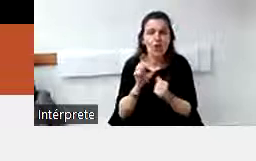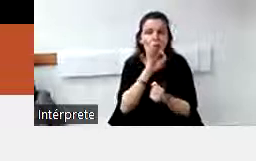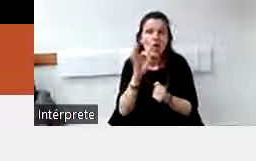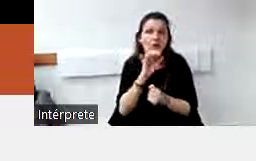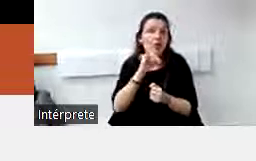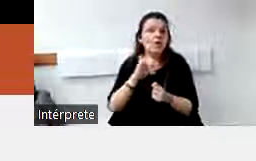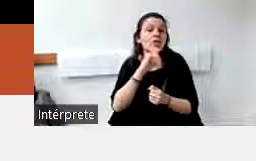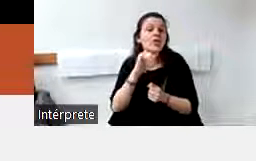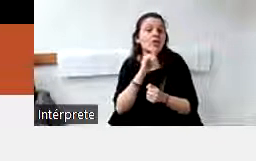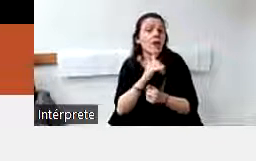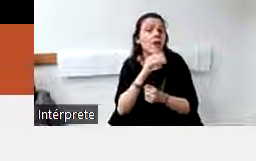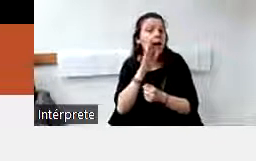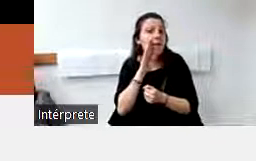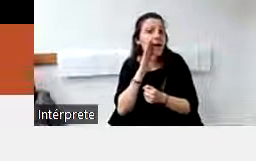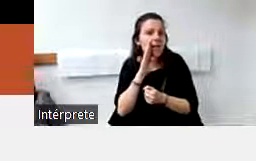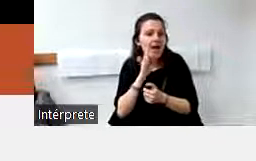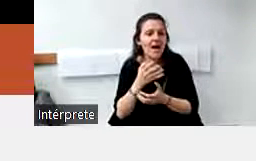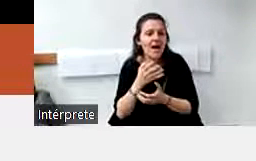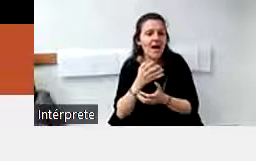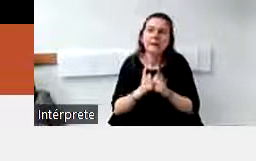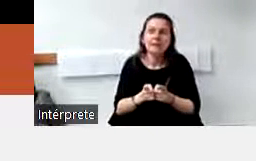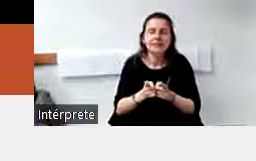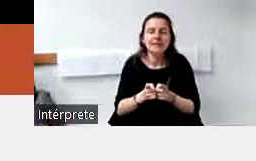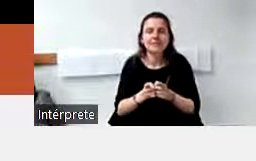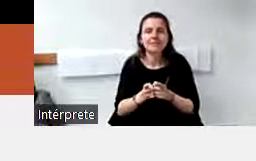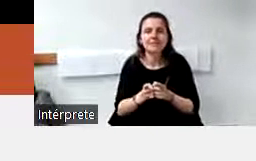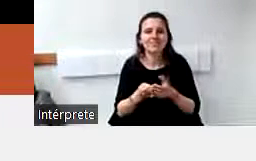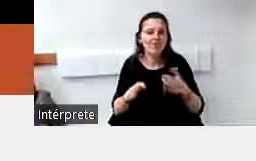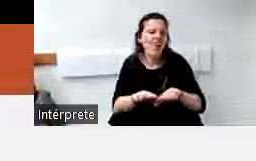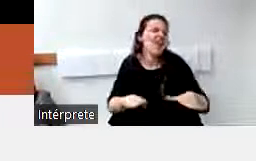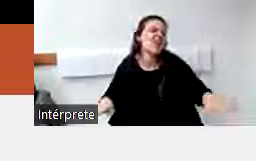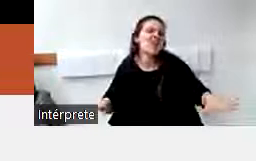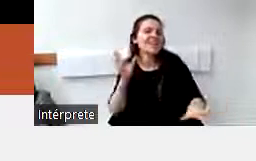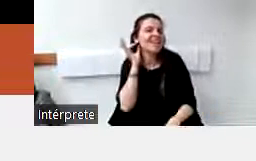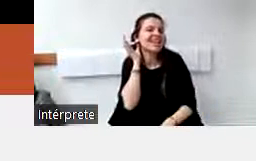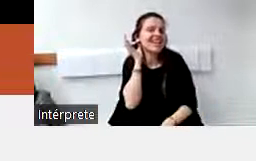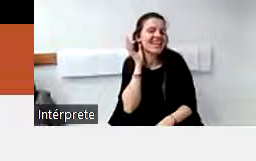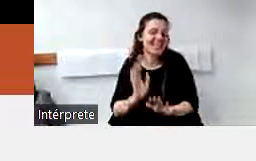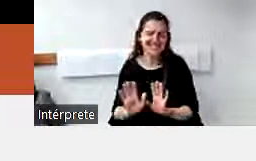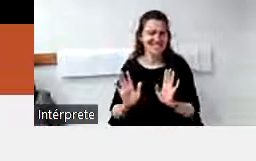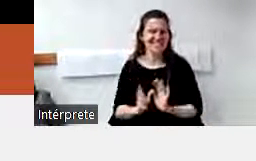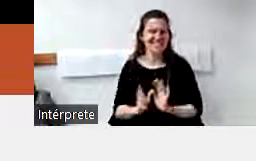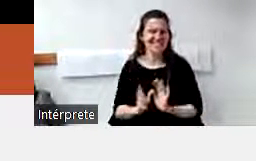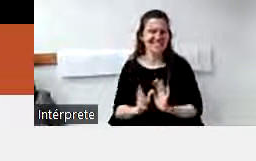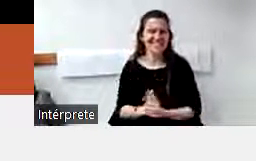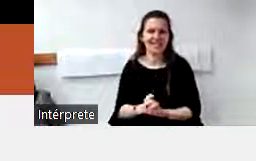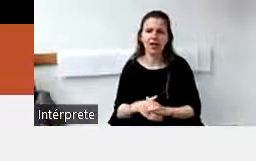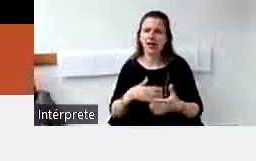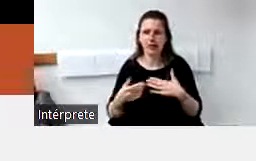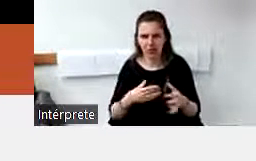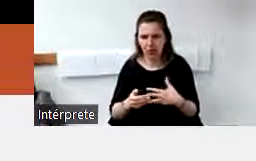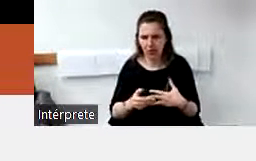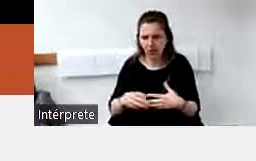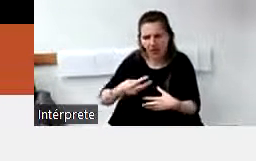Siempre va a ser una niña. El tema no le interesa. No vale la pena hablar si no va a tener pareja. Nunca va a